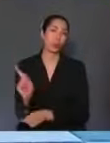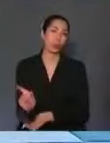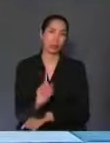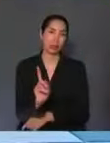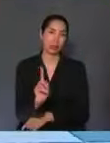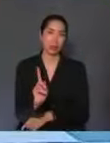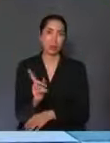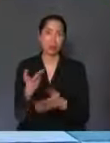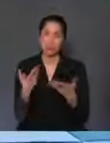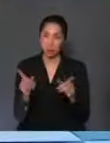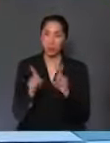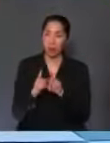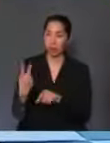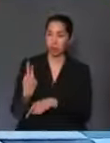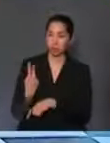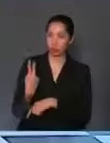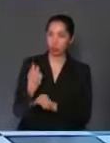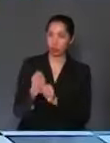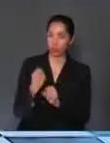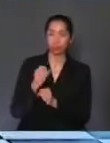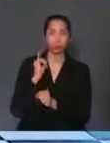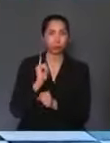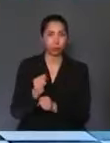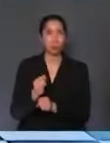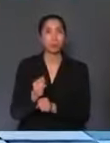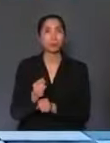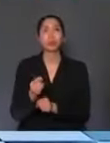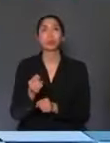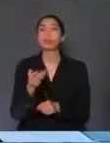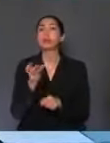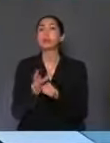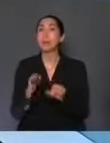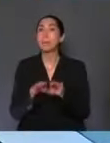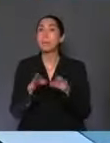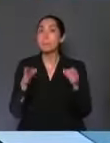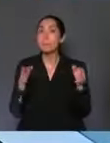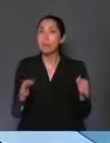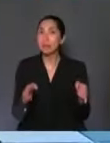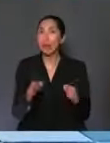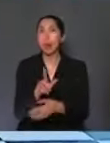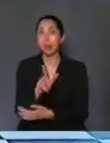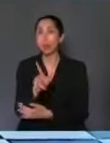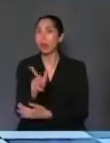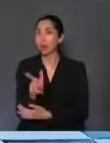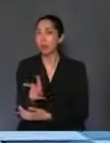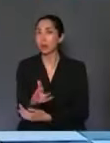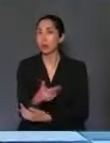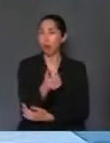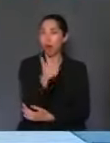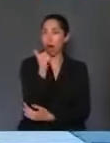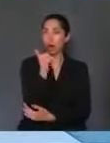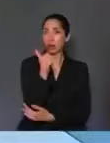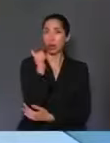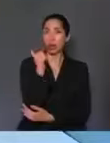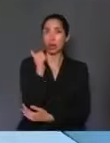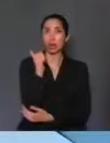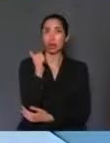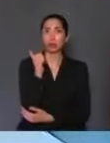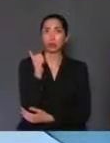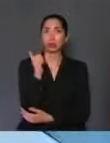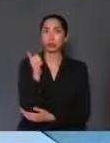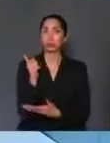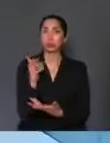Power Duo, totalmente. Oiga, instalación de mesas, lentito, ¿ah? Ayer no se constituyeron, ayer no hubo